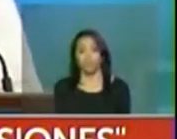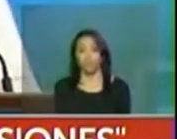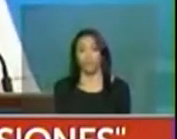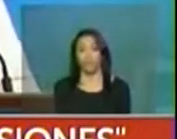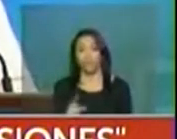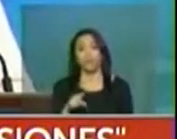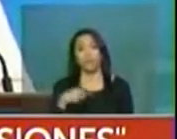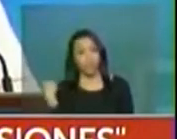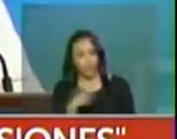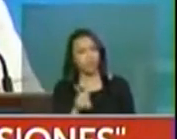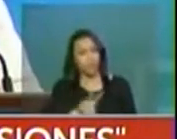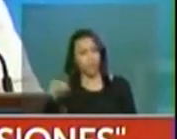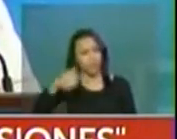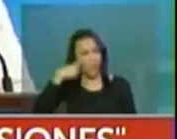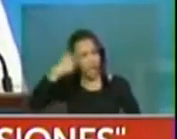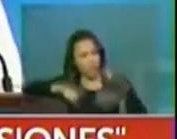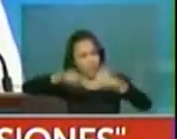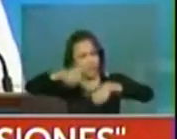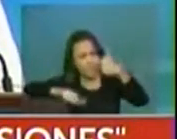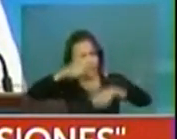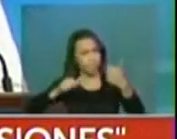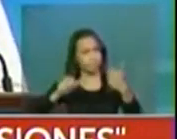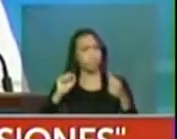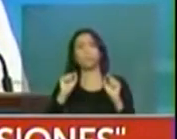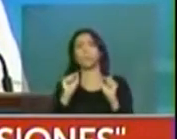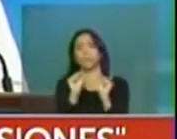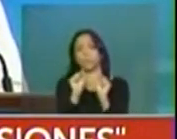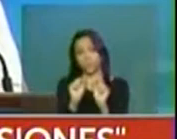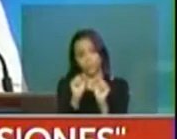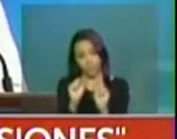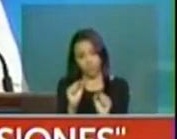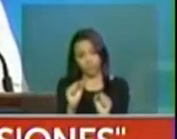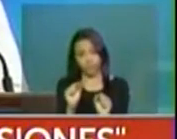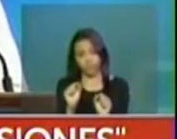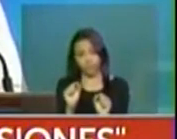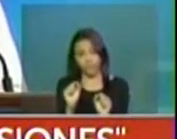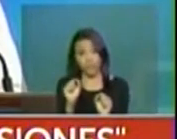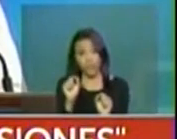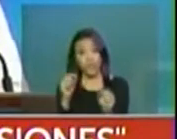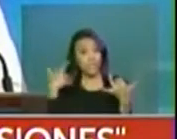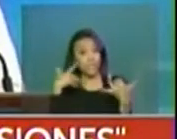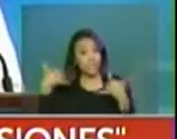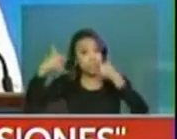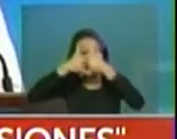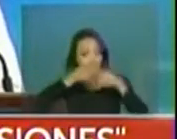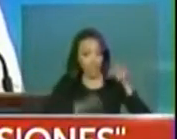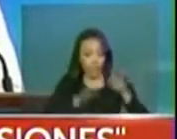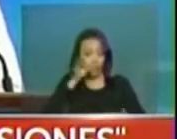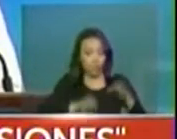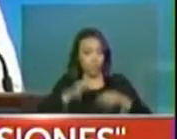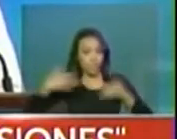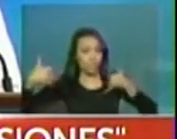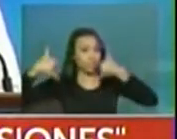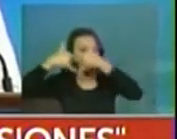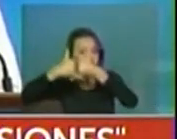estaremos avaliando vamos a estar hablando con precisión las condiciones que envolve a presidencia